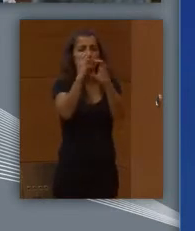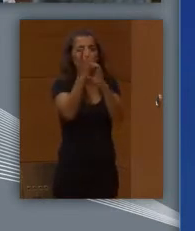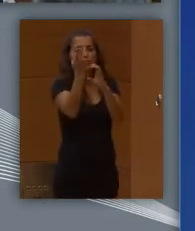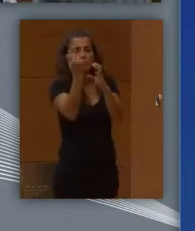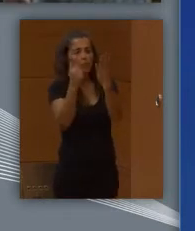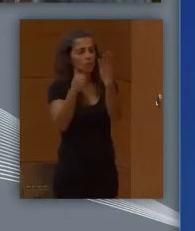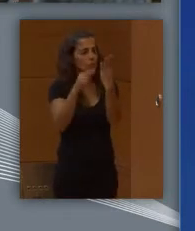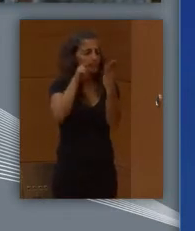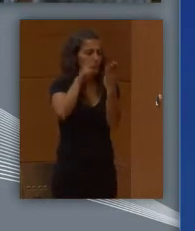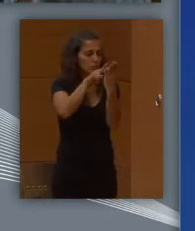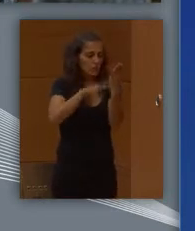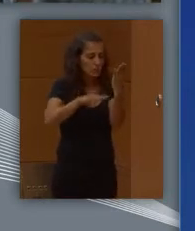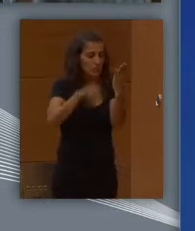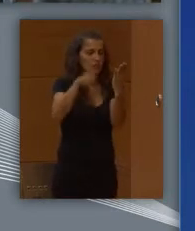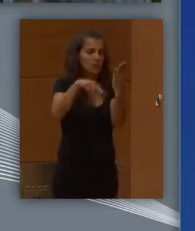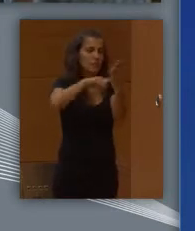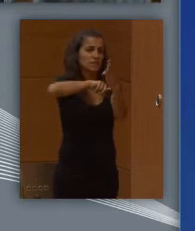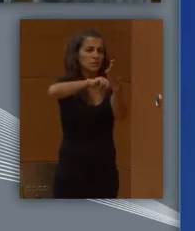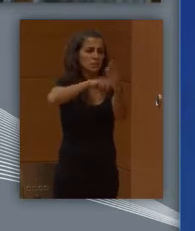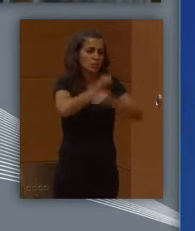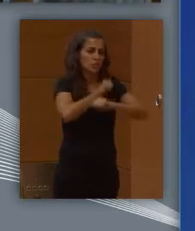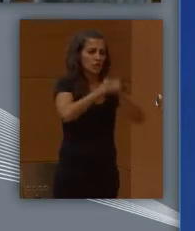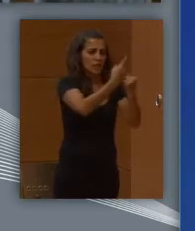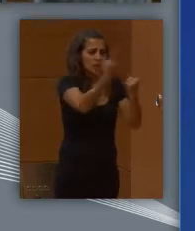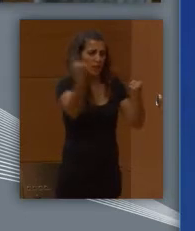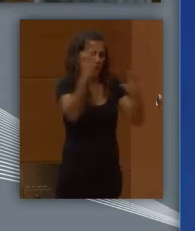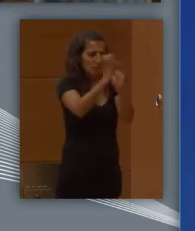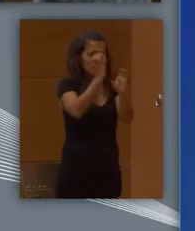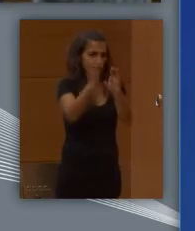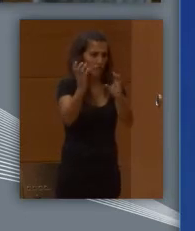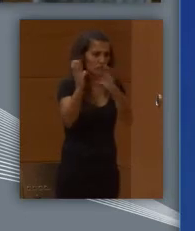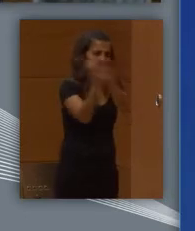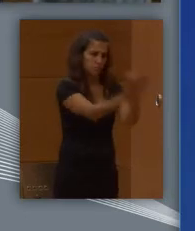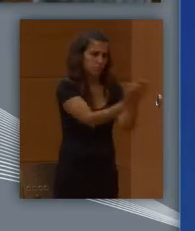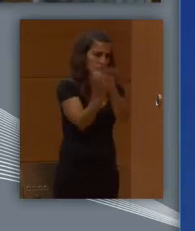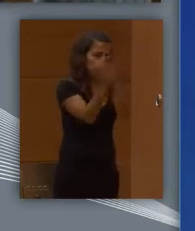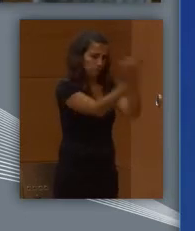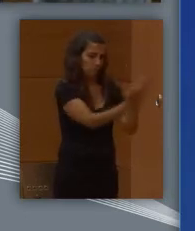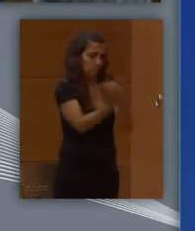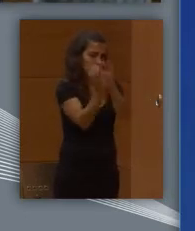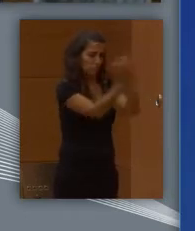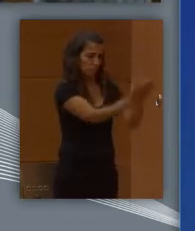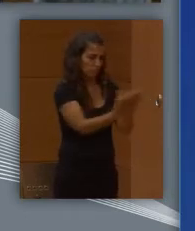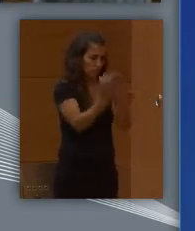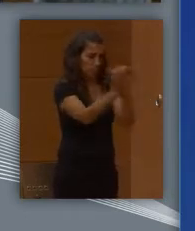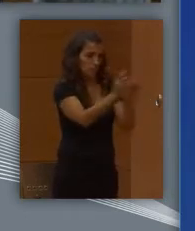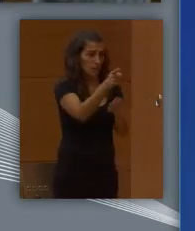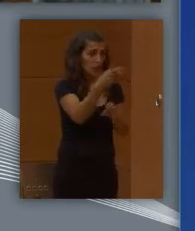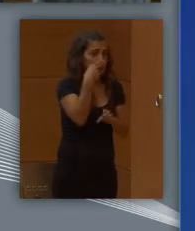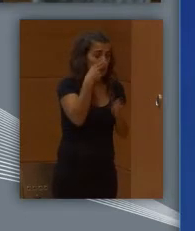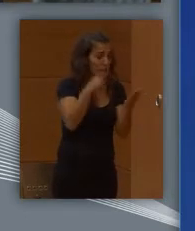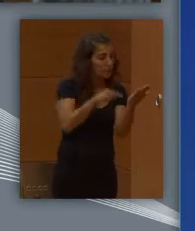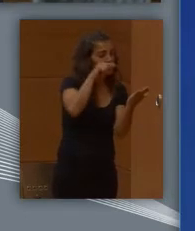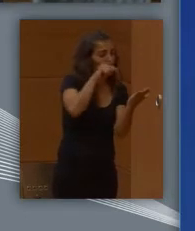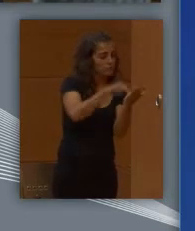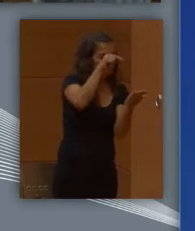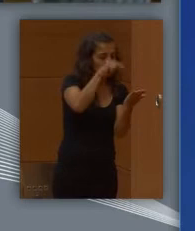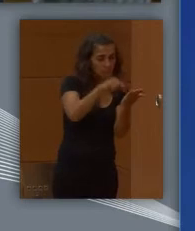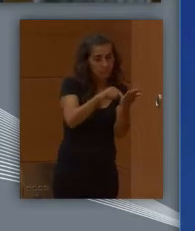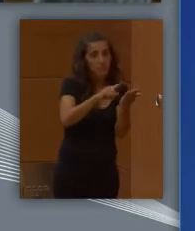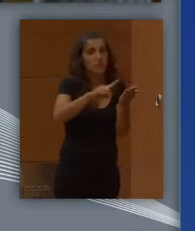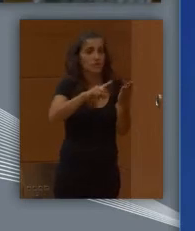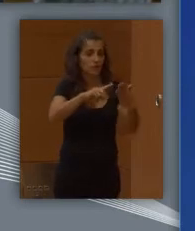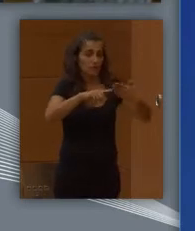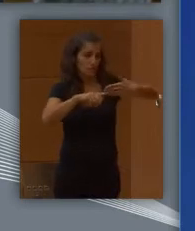una de las líneas en tiempo real de los autobuses que van a pasar por esa parada. Le interesa, lo marca y nuevamente poniéndolo en